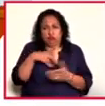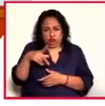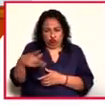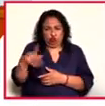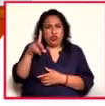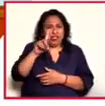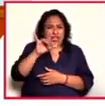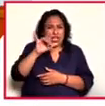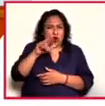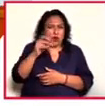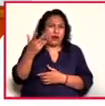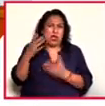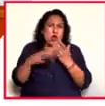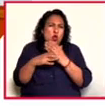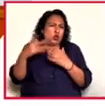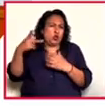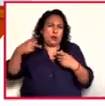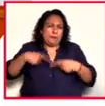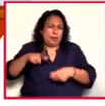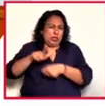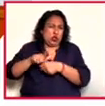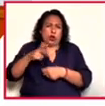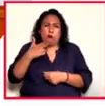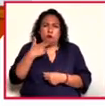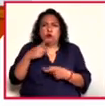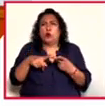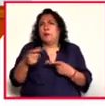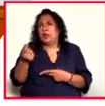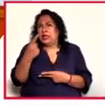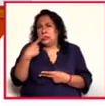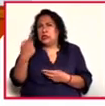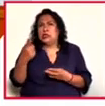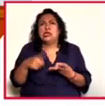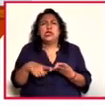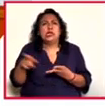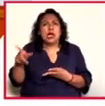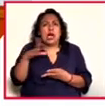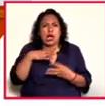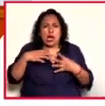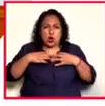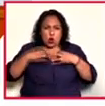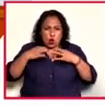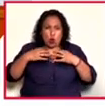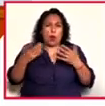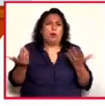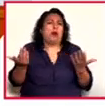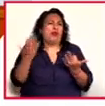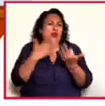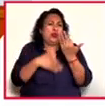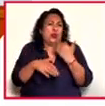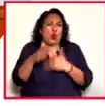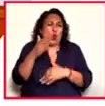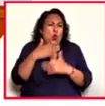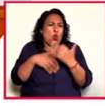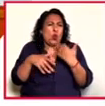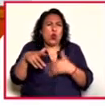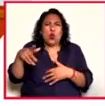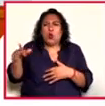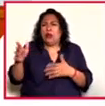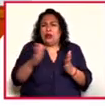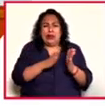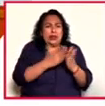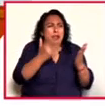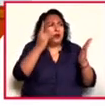todos sus objetos personales, sus medicinas, su ropa, todo lo que rodeó, libros,